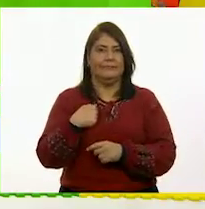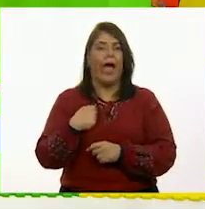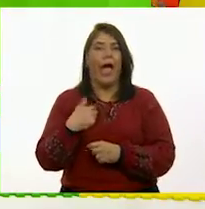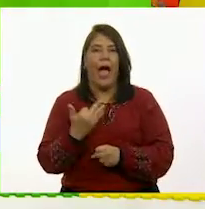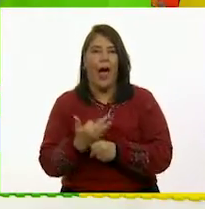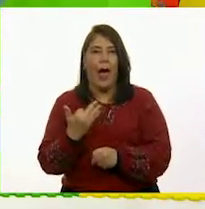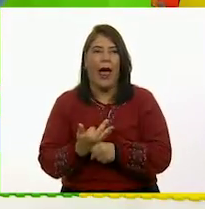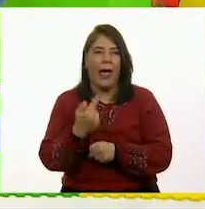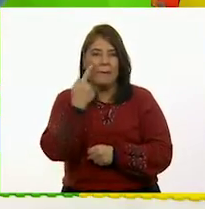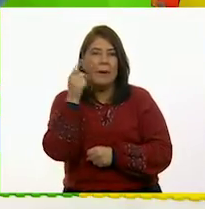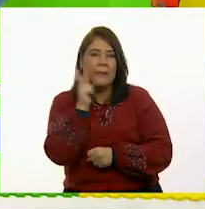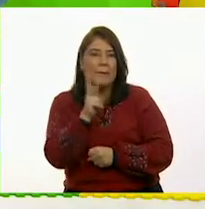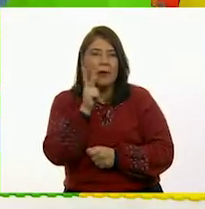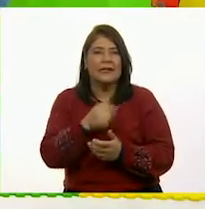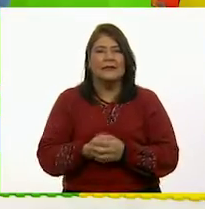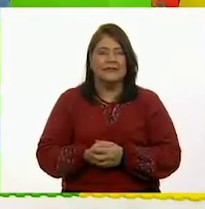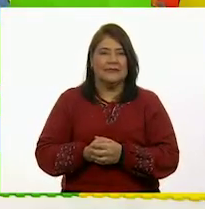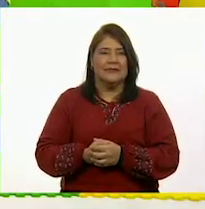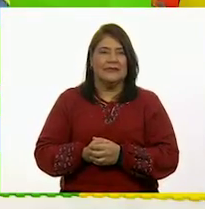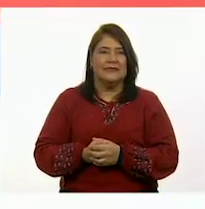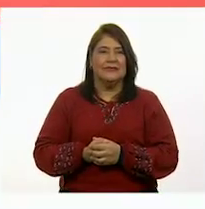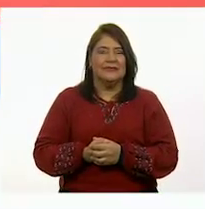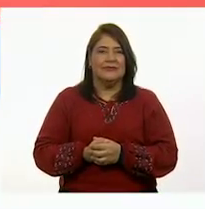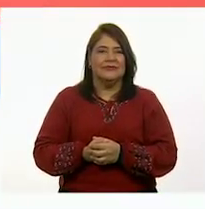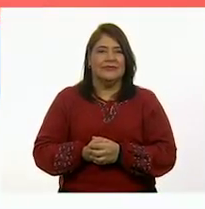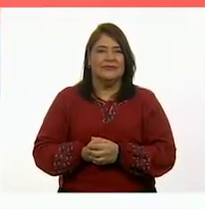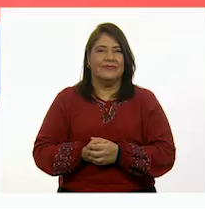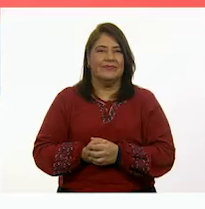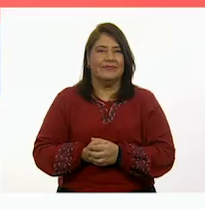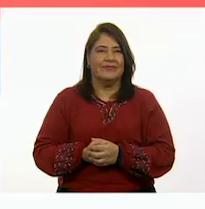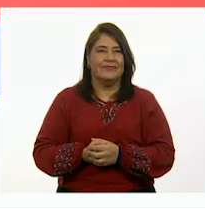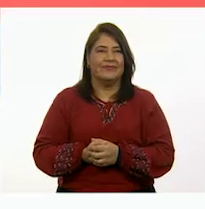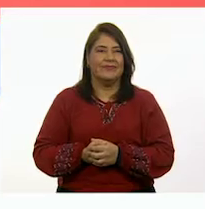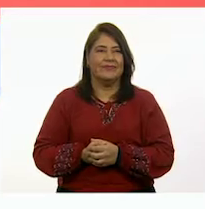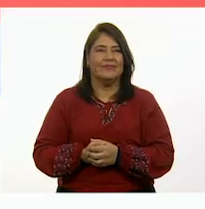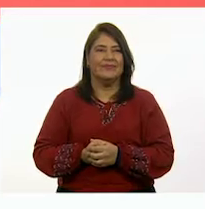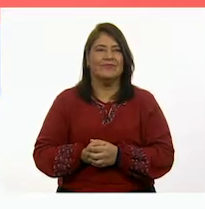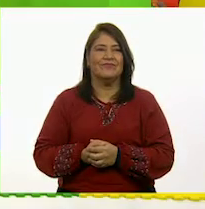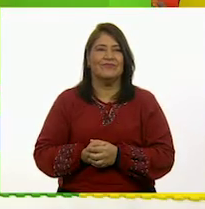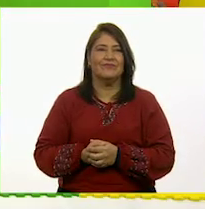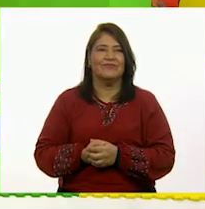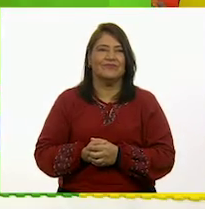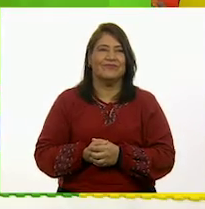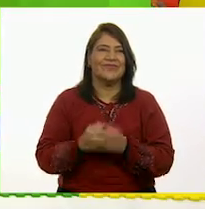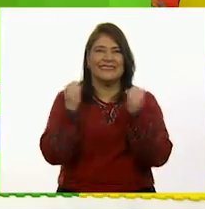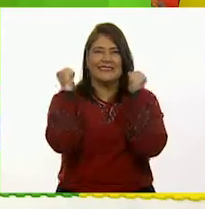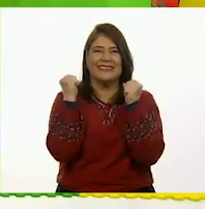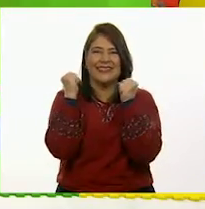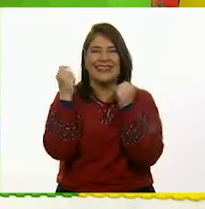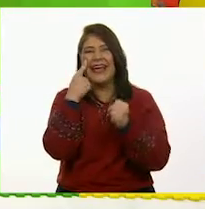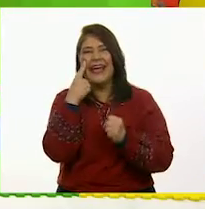venga, venga, Ana, venga. Ay, vamos. Ah, ah. ¡Sí!